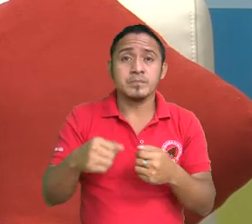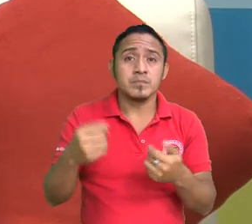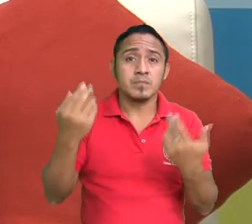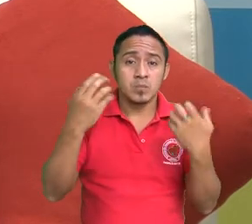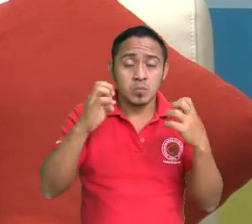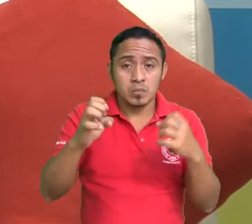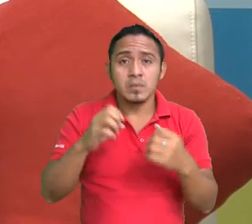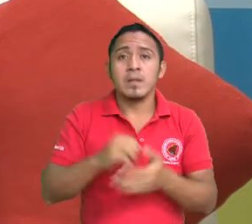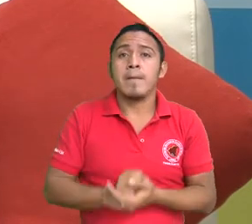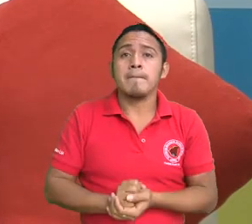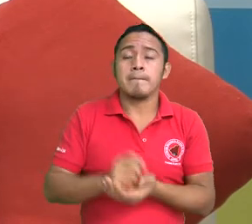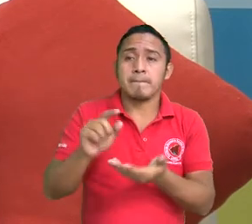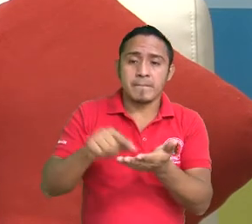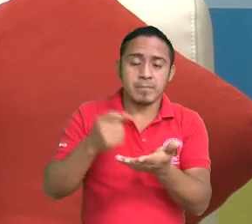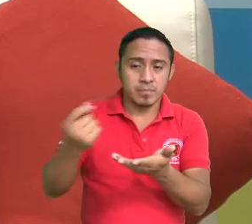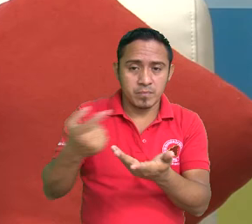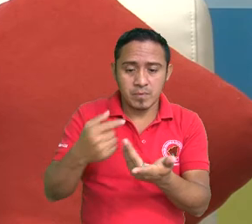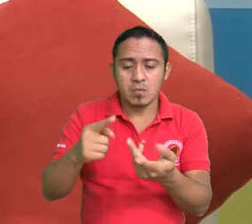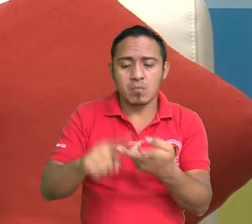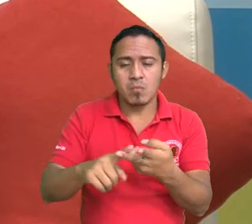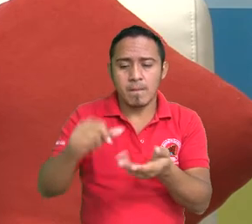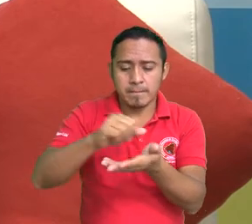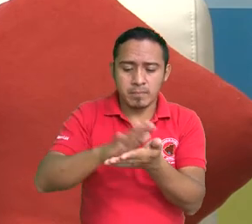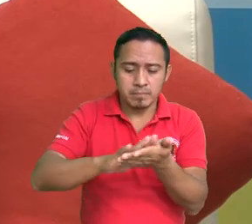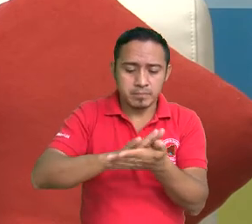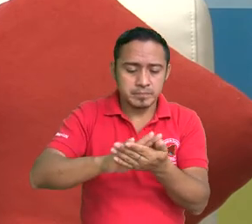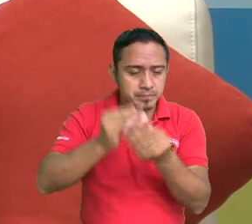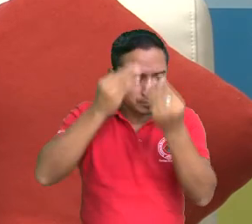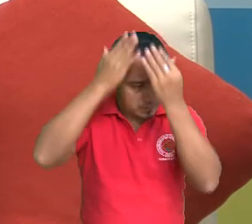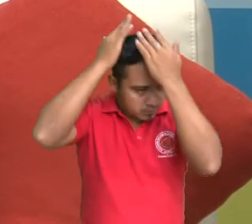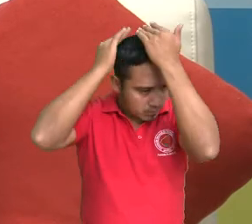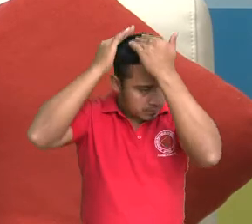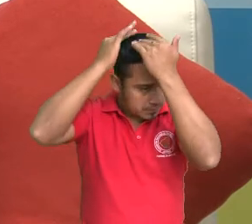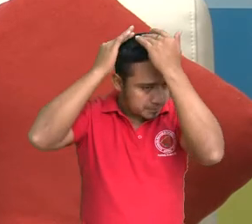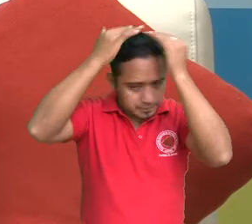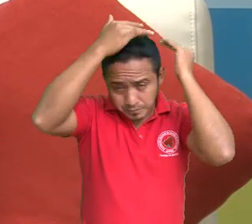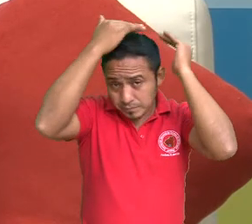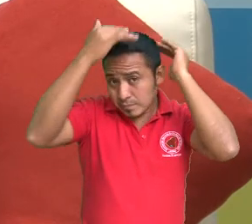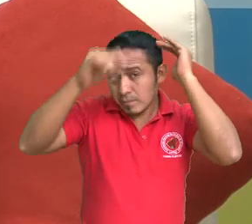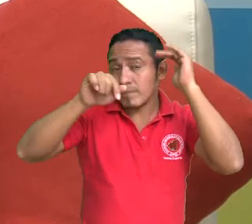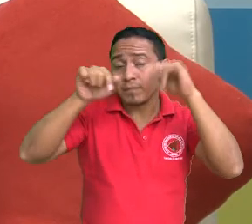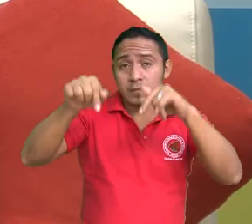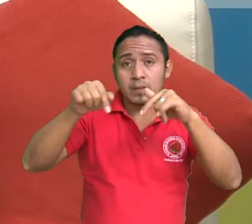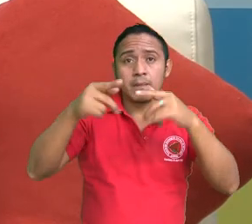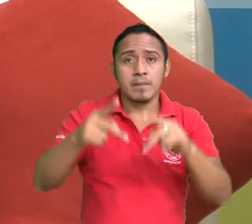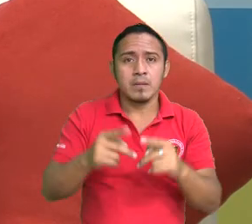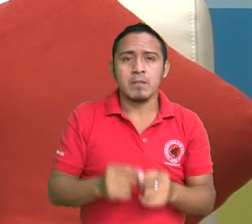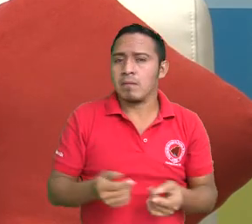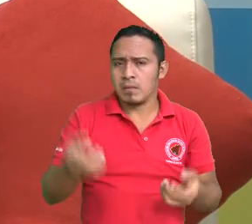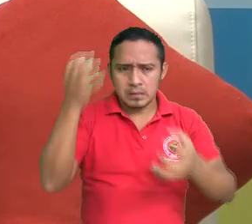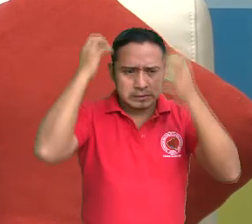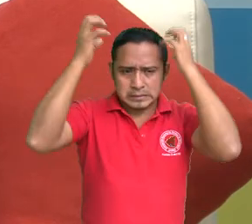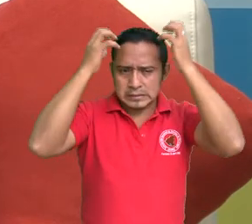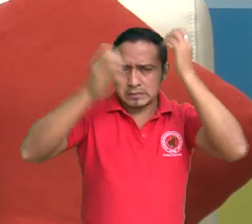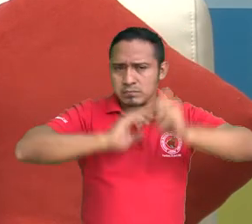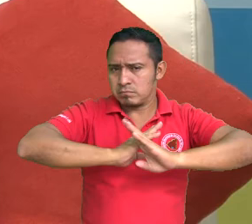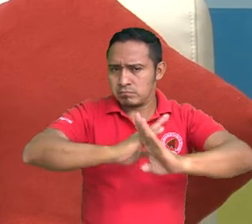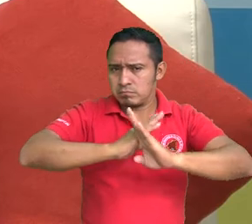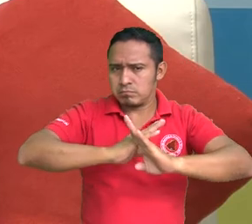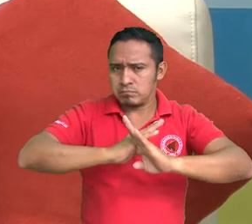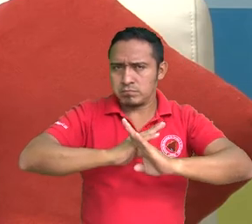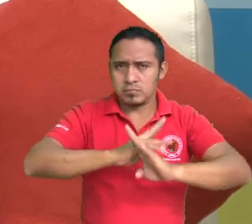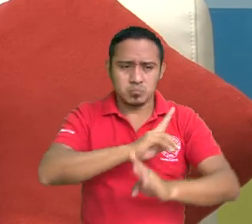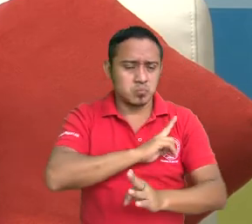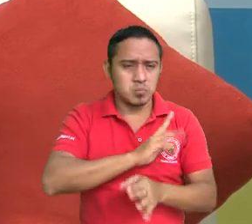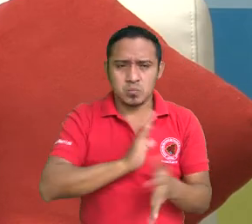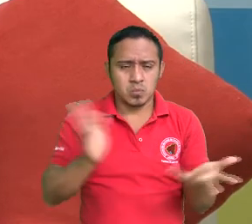de medicamentos, de lociones que se aplican directamente en el cuero cabelludo, pero un champú que sea anticaída, pues eso